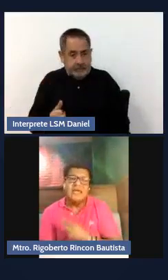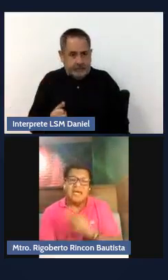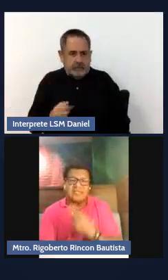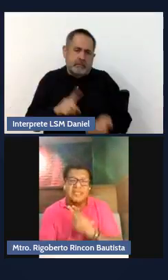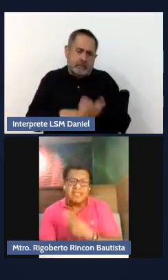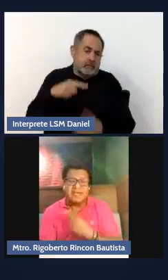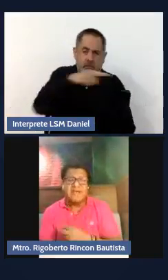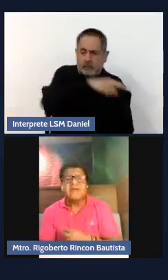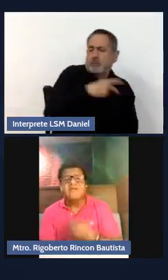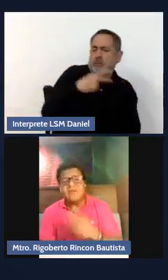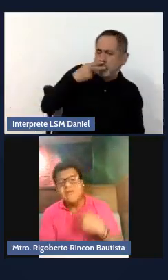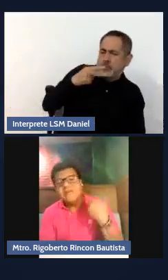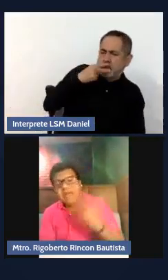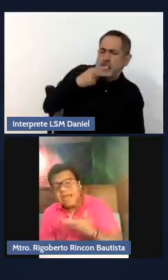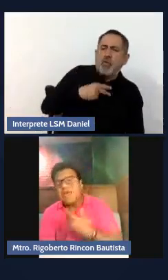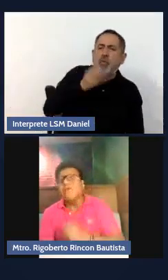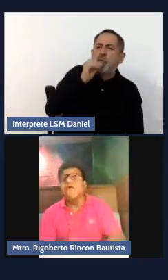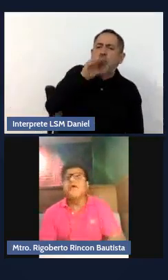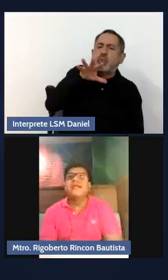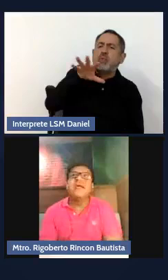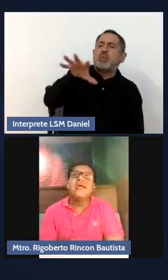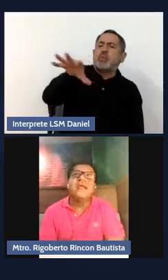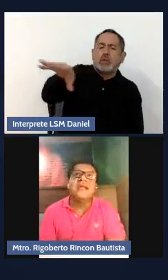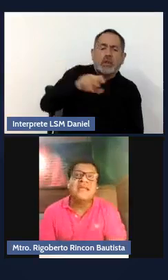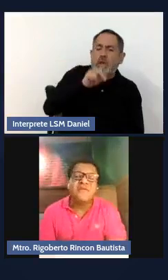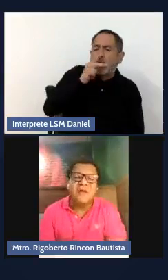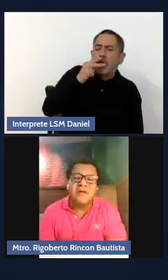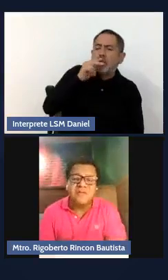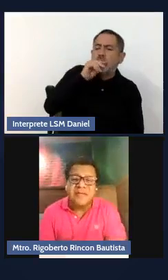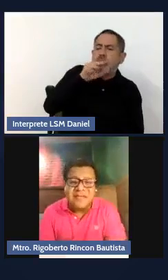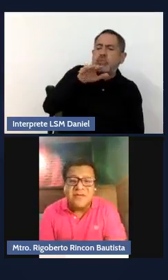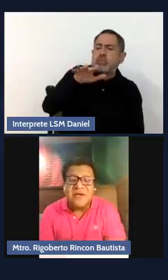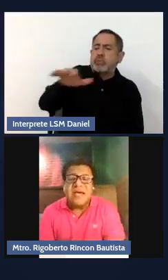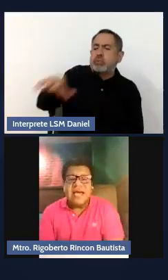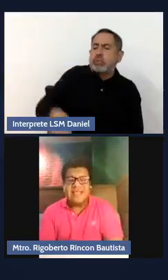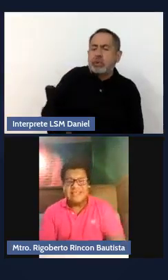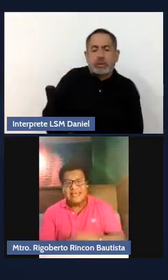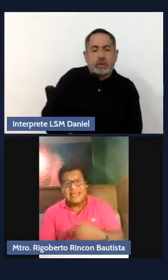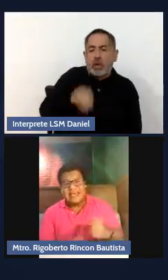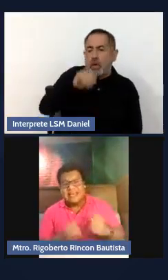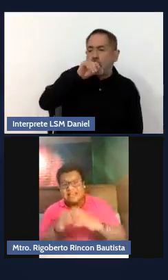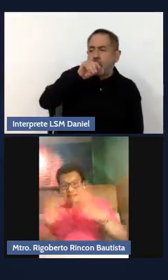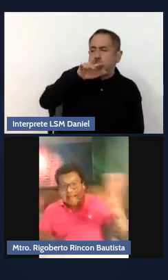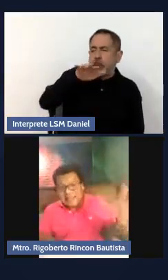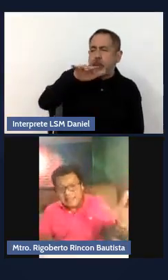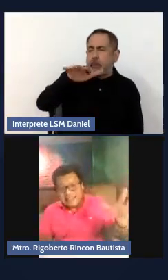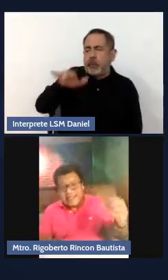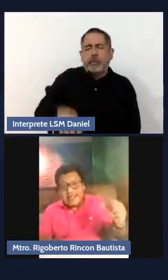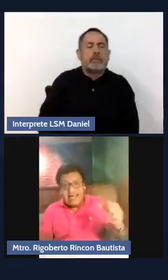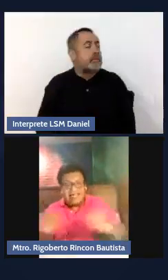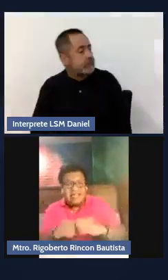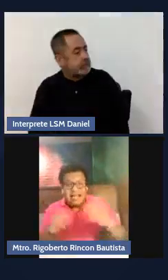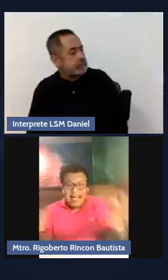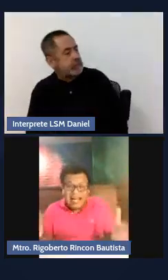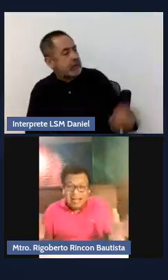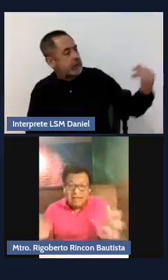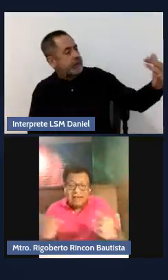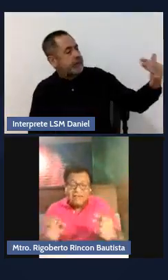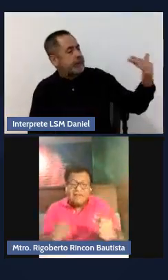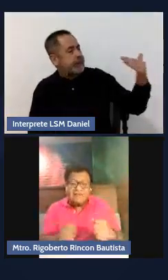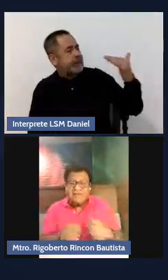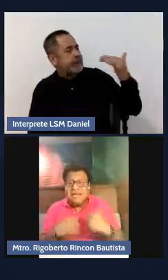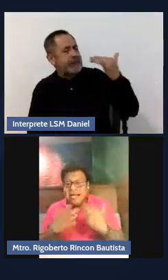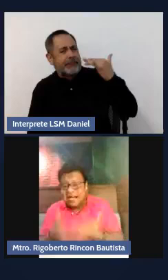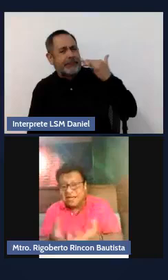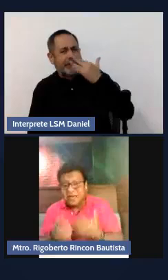tabaco. Y el fumador pasivo es quien de manera externa está al lado de la persona, al lado